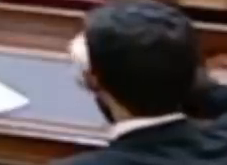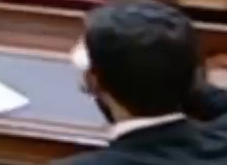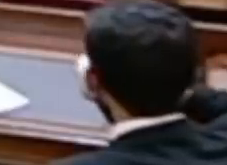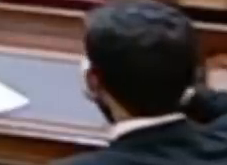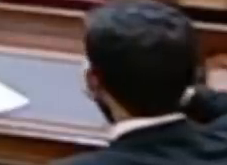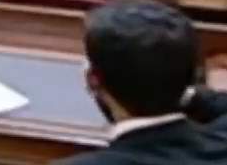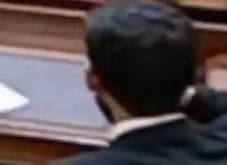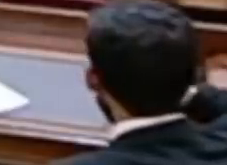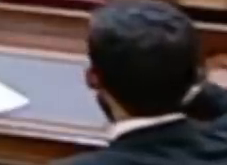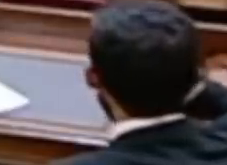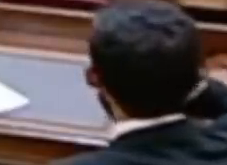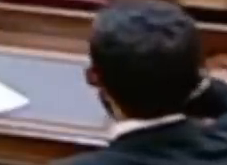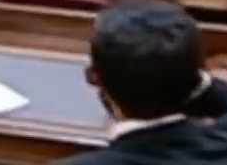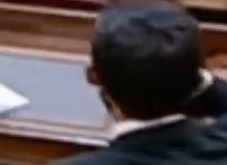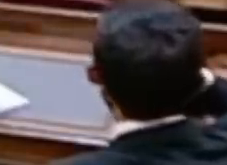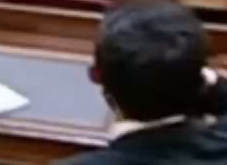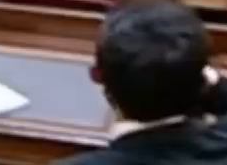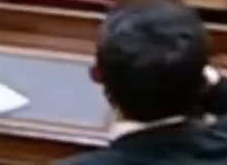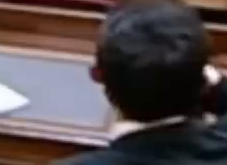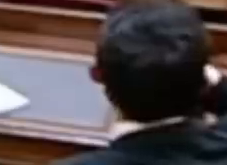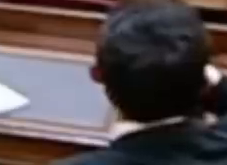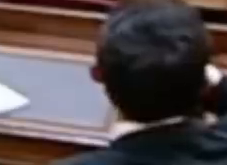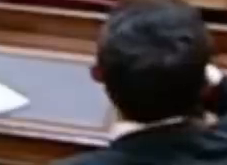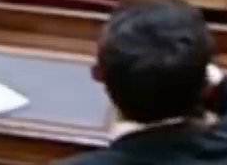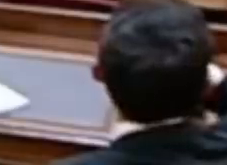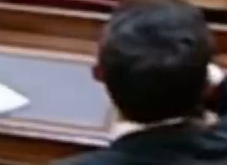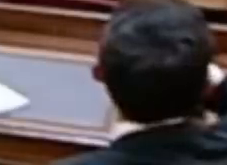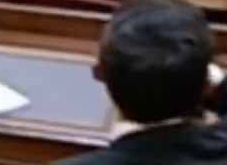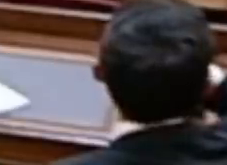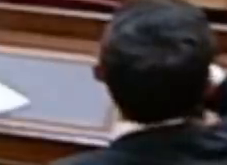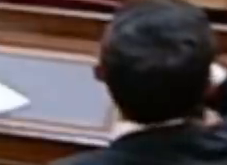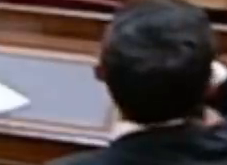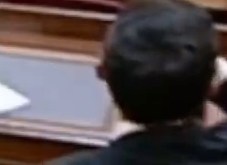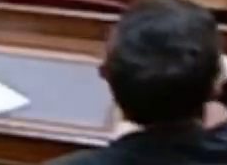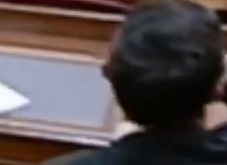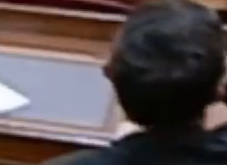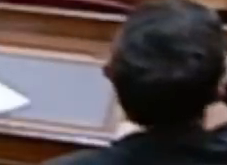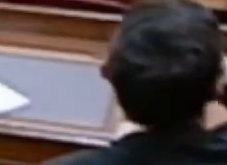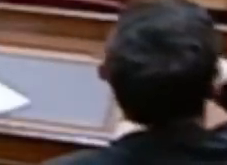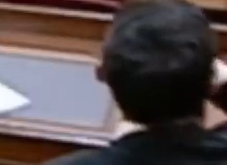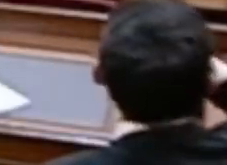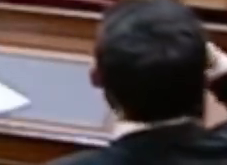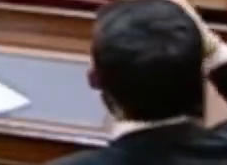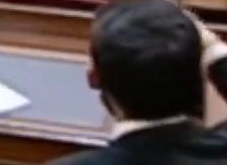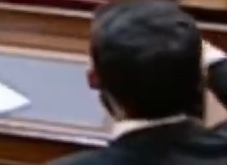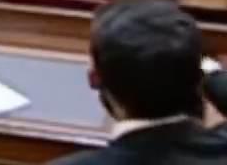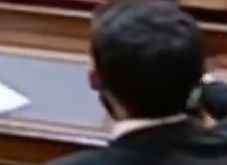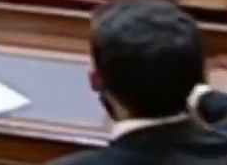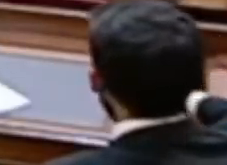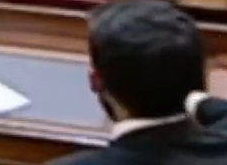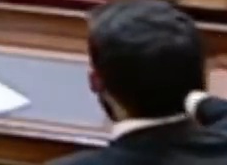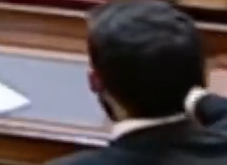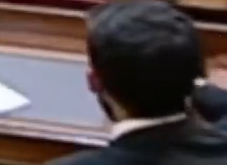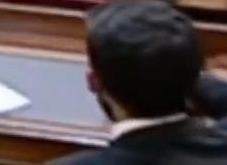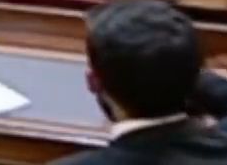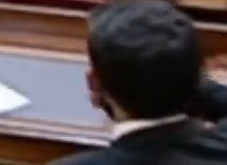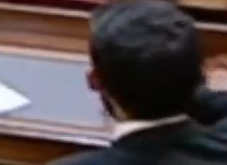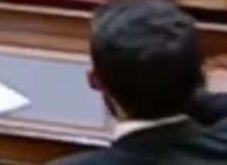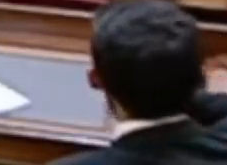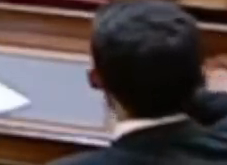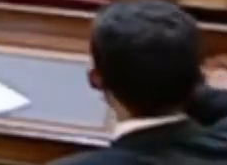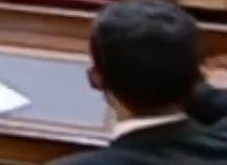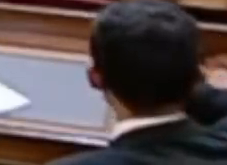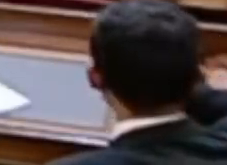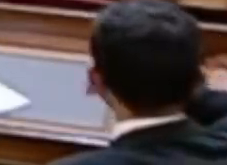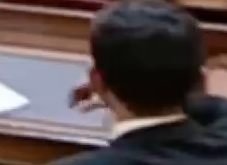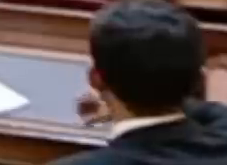cierto, fundamento y sustento tengo, pero ahora nos debemos que inclusive hay más quórum de lo que